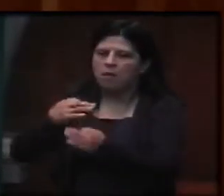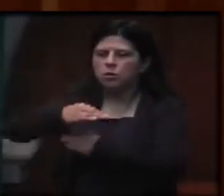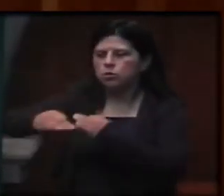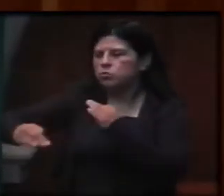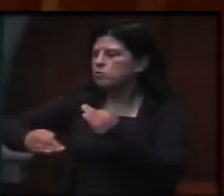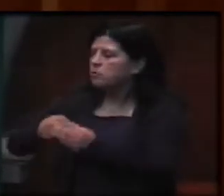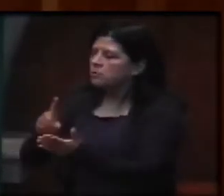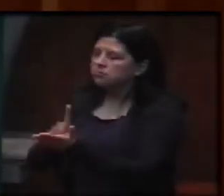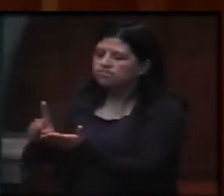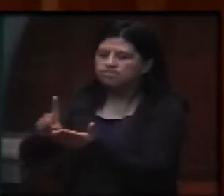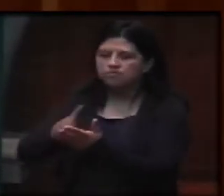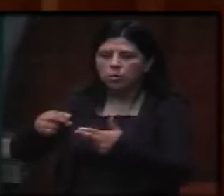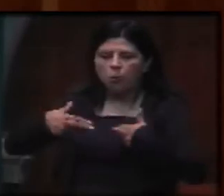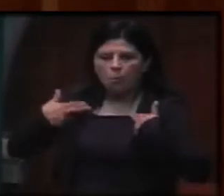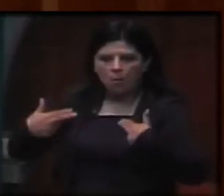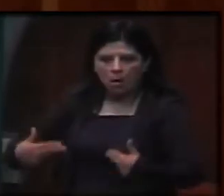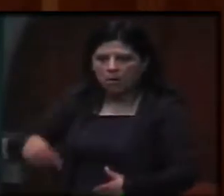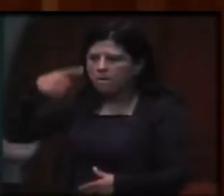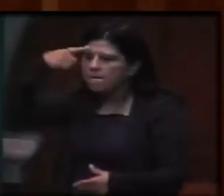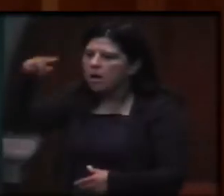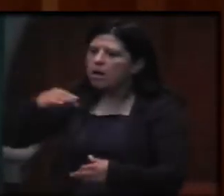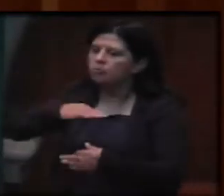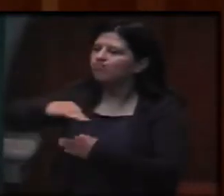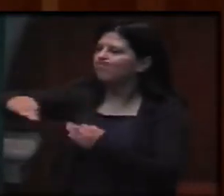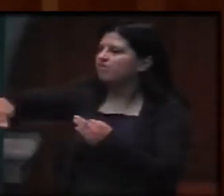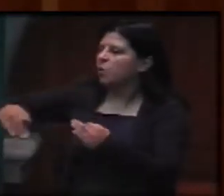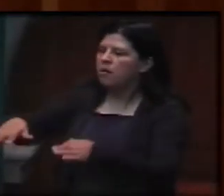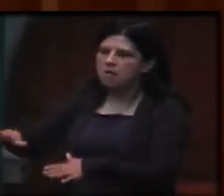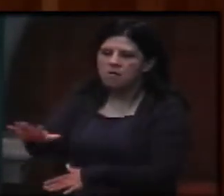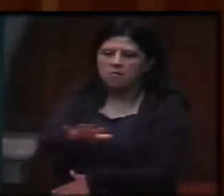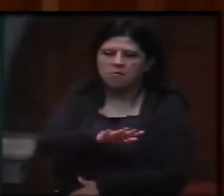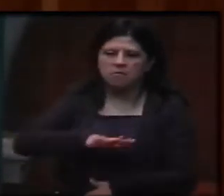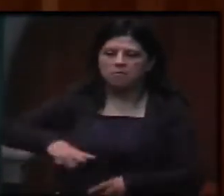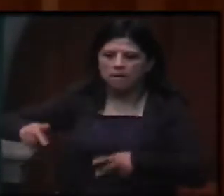derechos humanos para todas las personas con discapacidad.